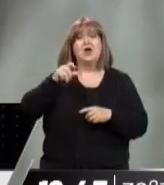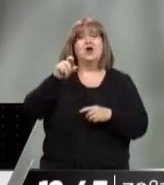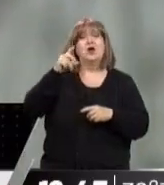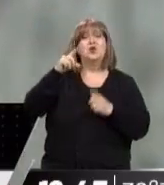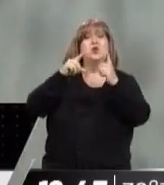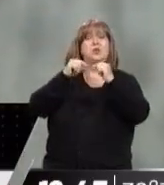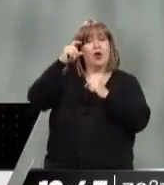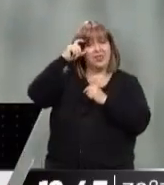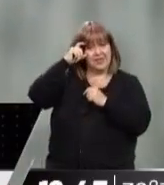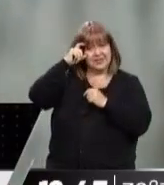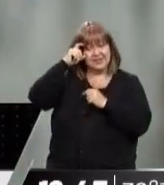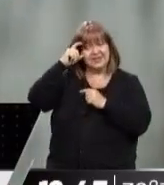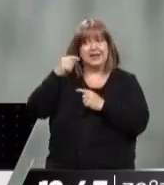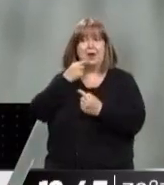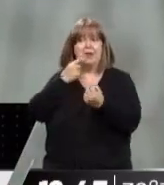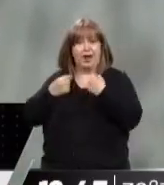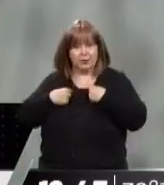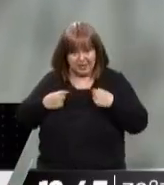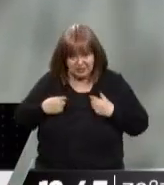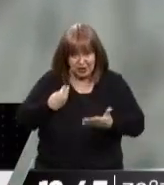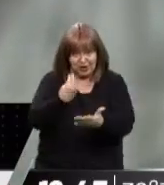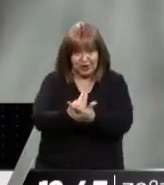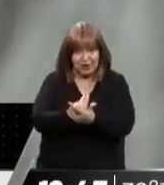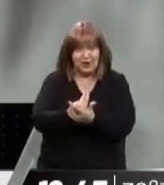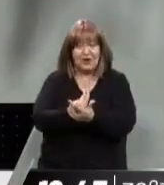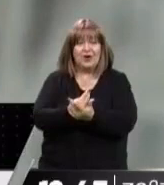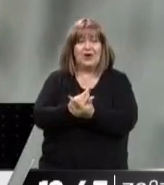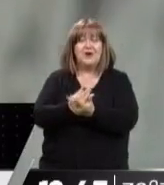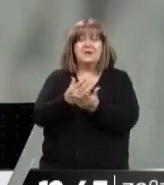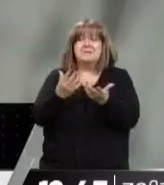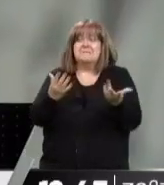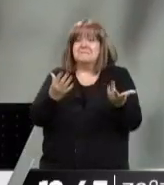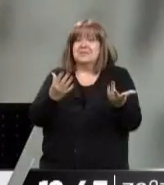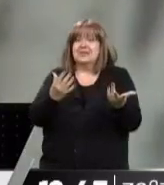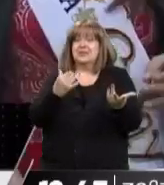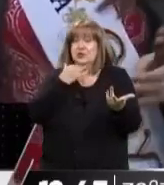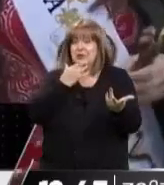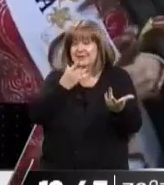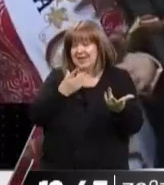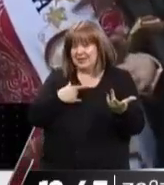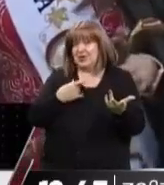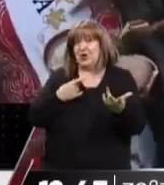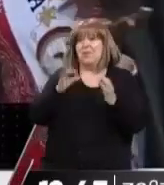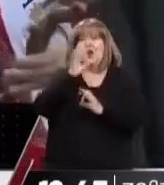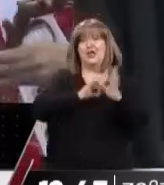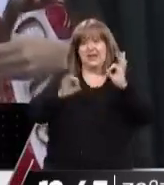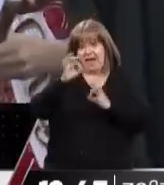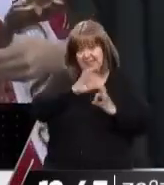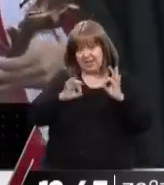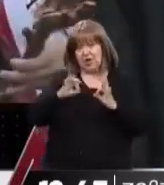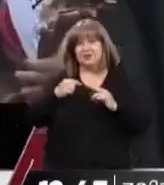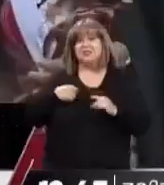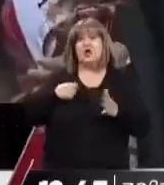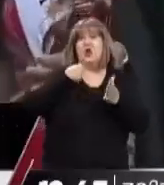Guaymallén y bueno, es la pregunta del millón si yo me voy a presentar o no. Sinceramente, yo tengo muchos proyectos por delante. Mi lucha